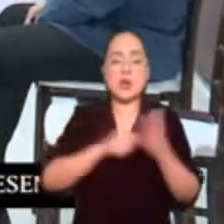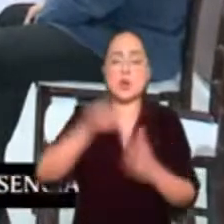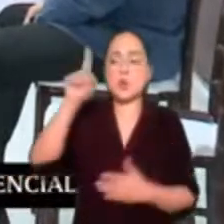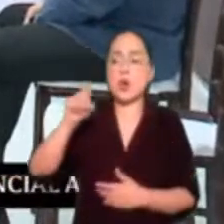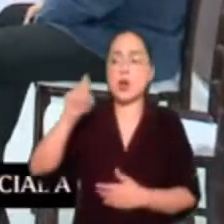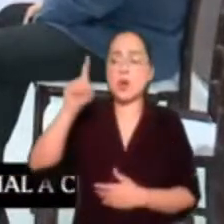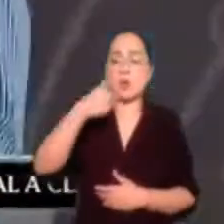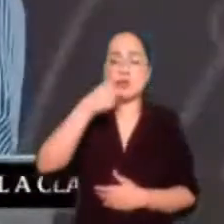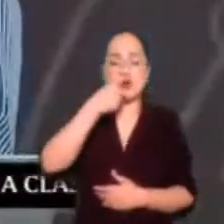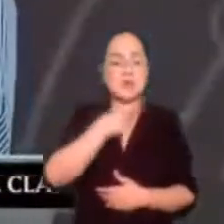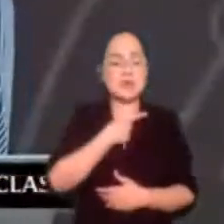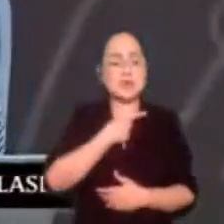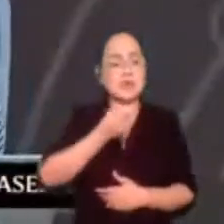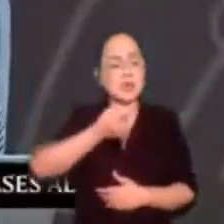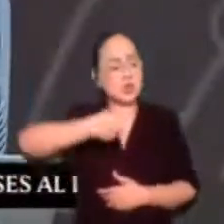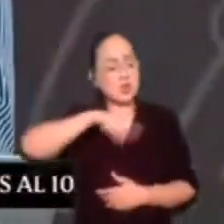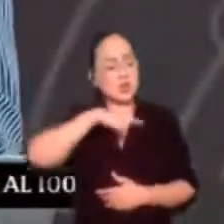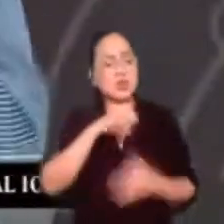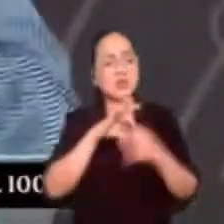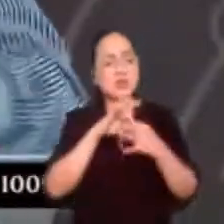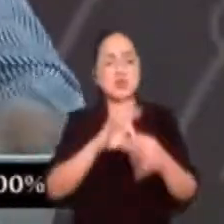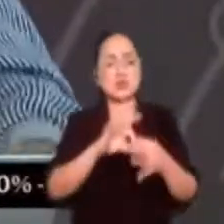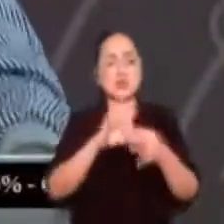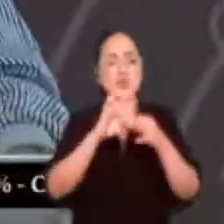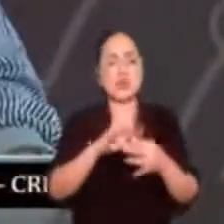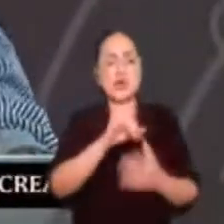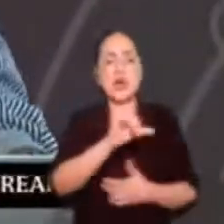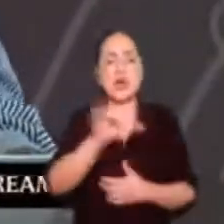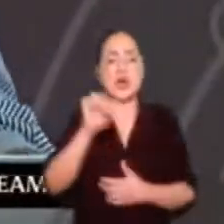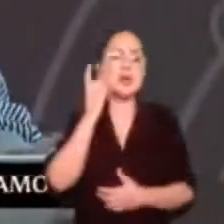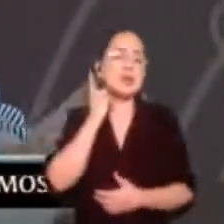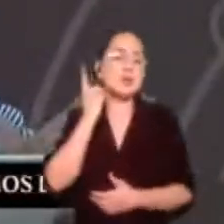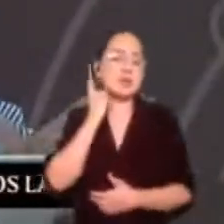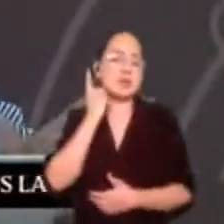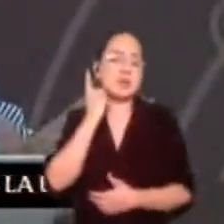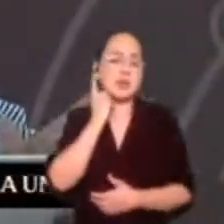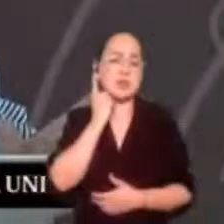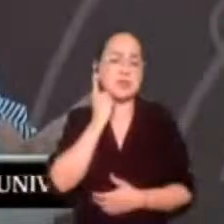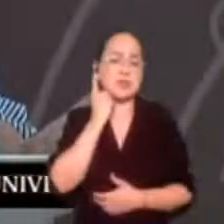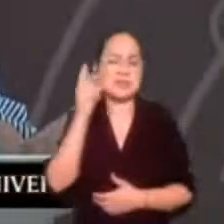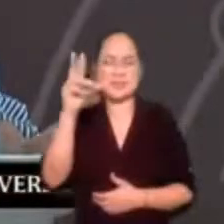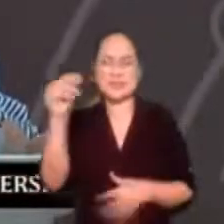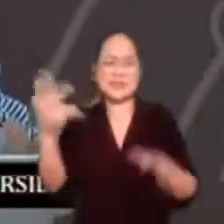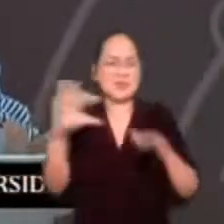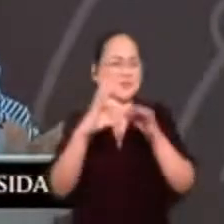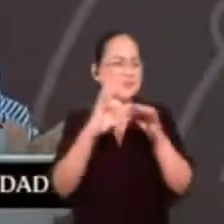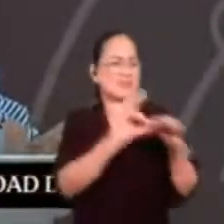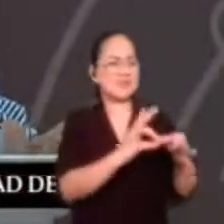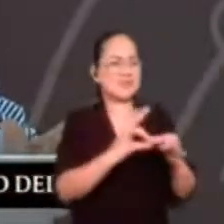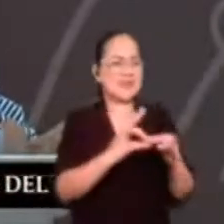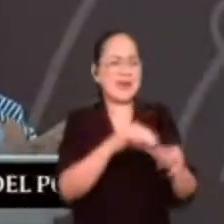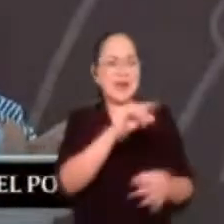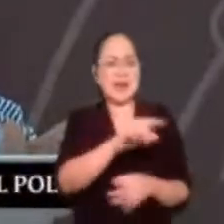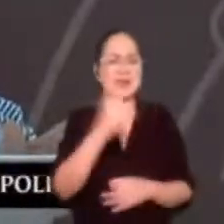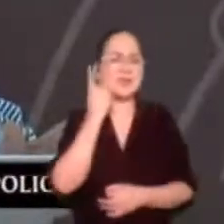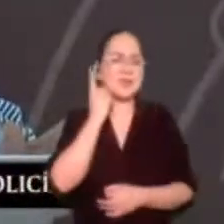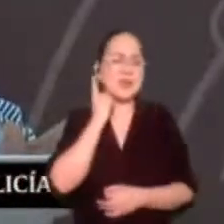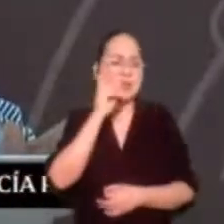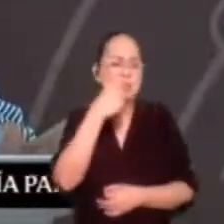nos solidarizamos con los diputados. Le dije, no se solidaricen con los diputados, simplemente están haciendo su